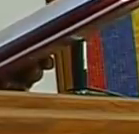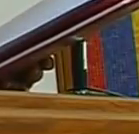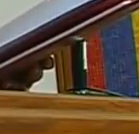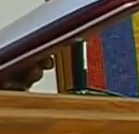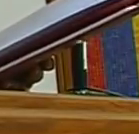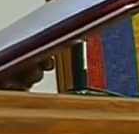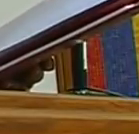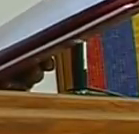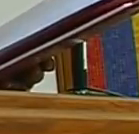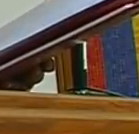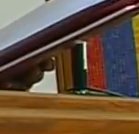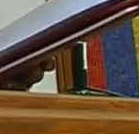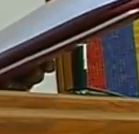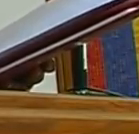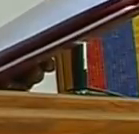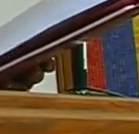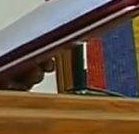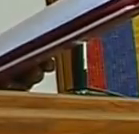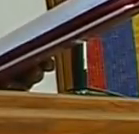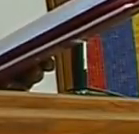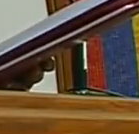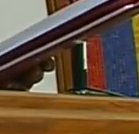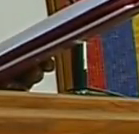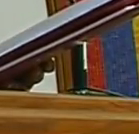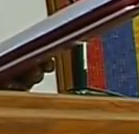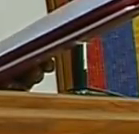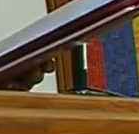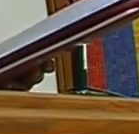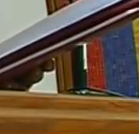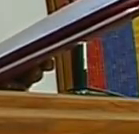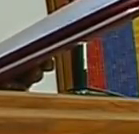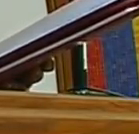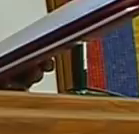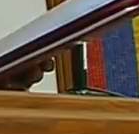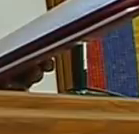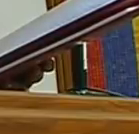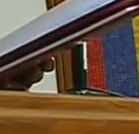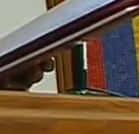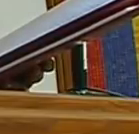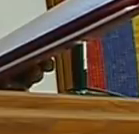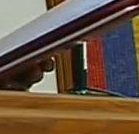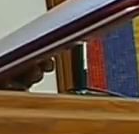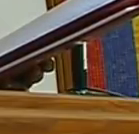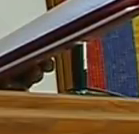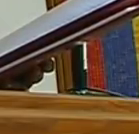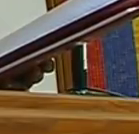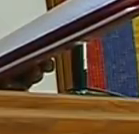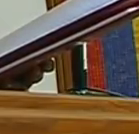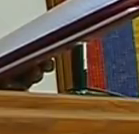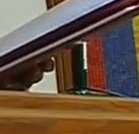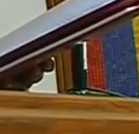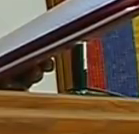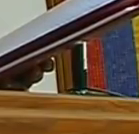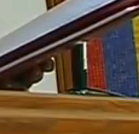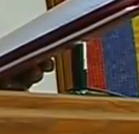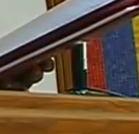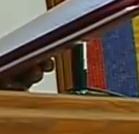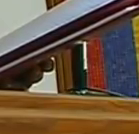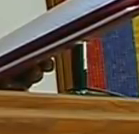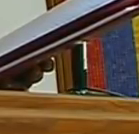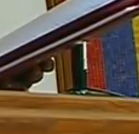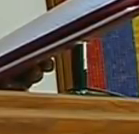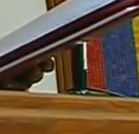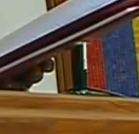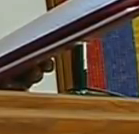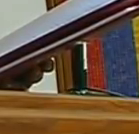Constituyente. Hizo énfasis el constituyente Francisco Torrealba en el hecho productivo como factor clave y esencial en la batalla contra la